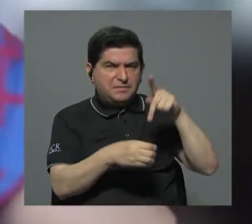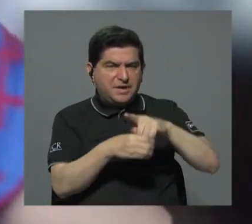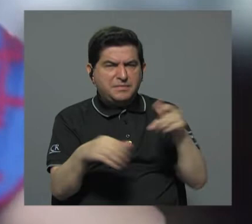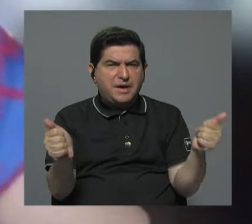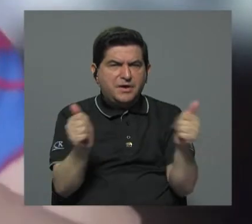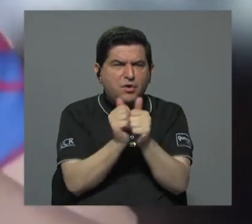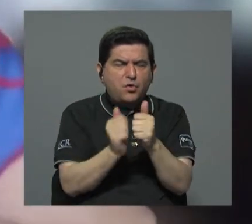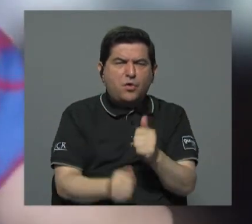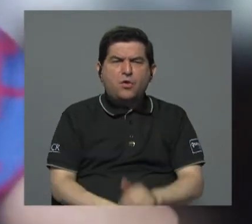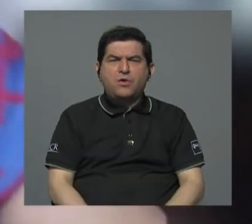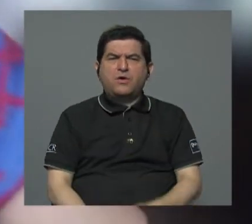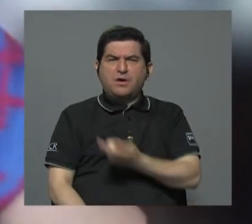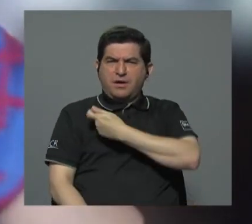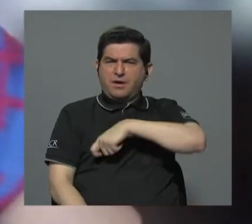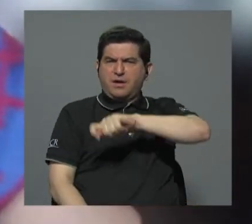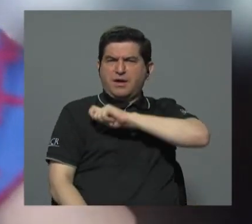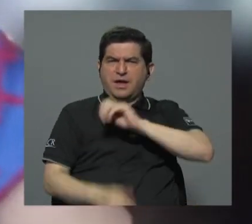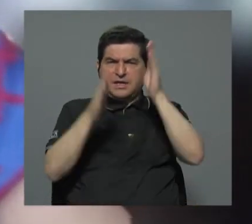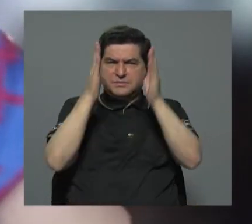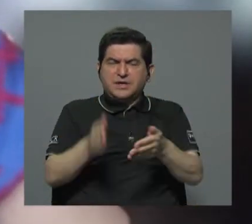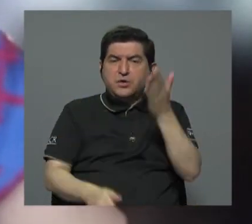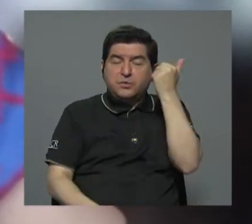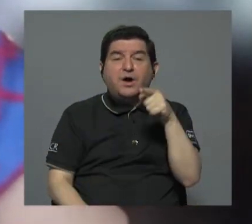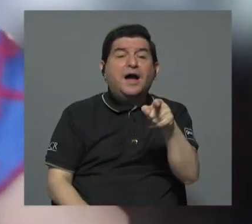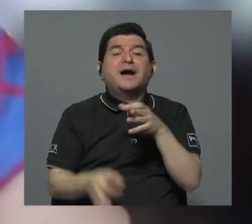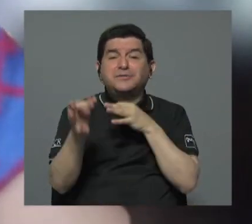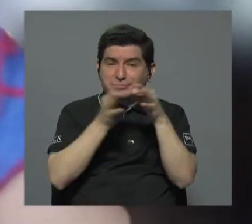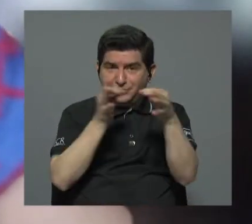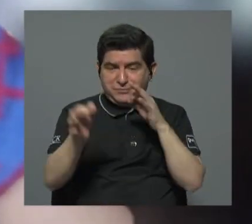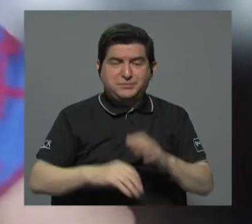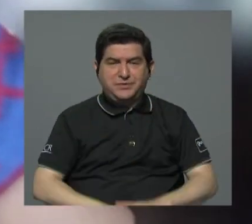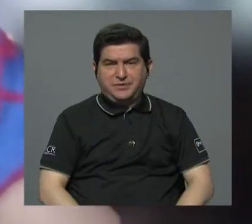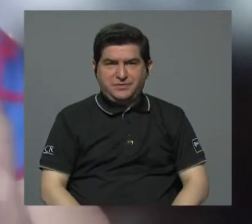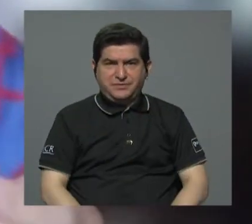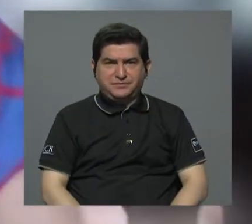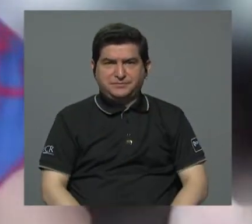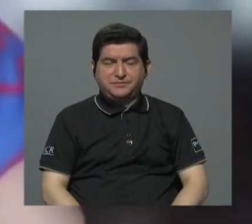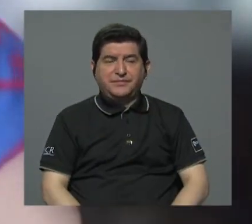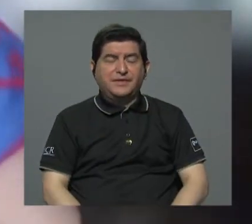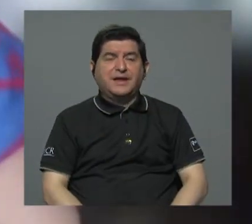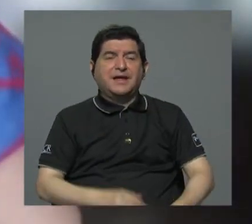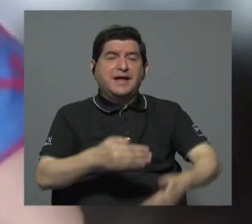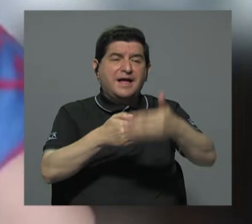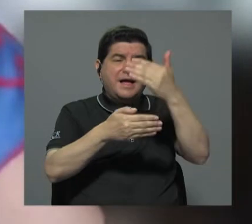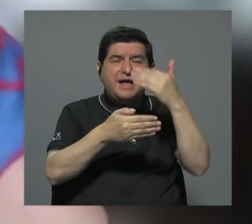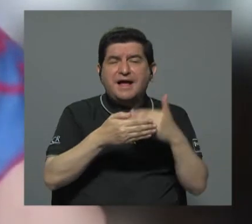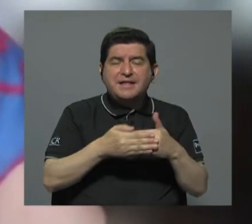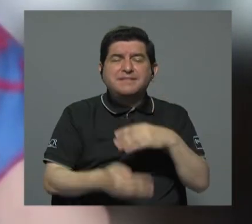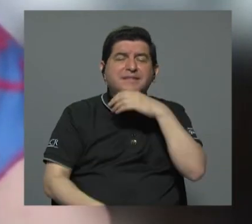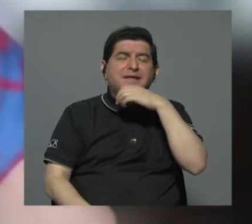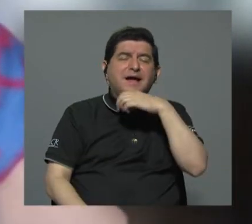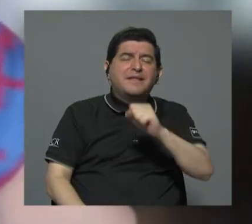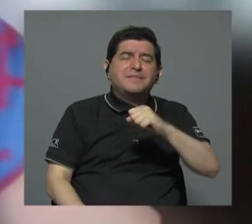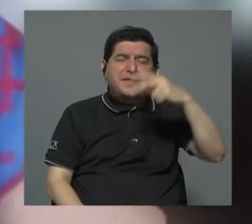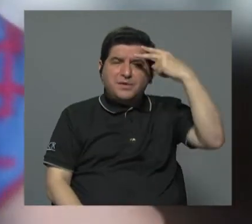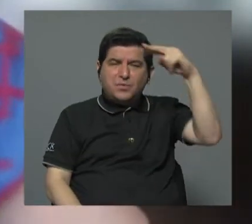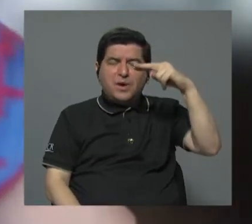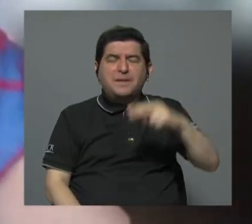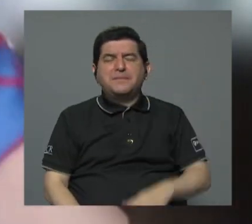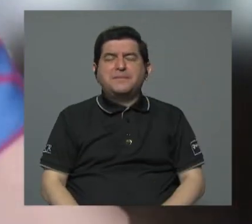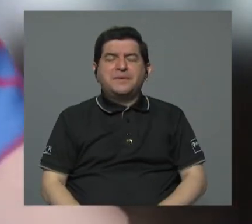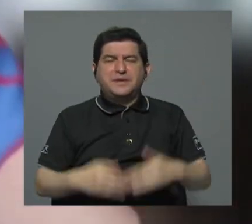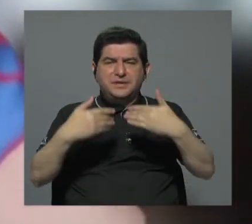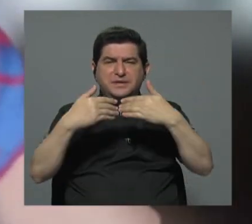a los españoles? Efectivamente, como usted estaba comentando, pues lo que era la antigua Mesoamérica o lo que hoy es México, bueno, y